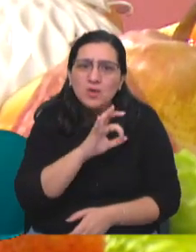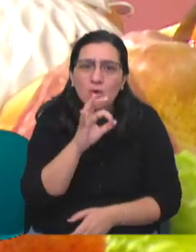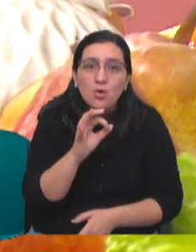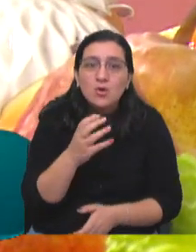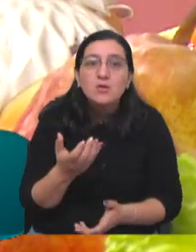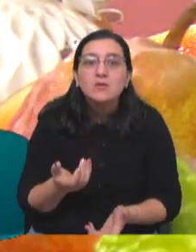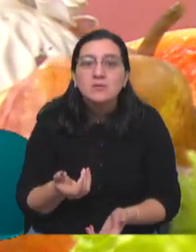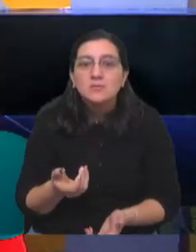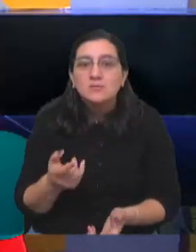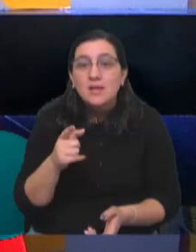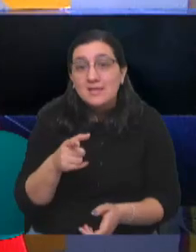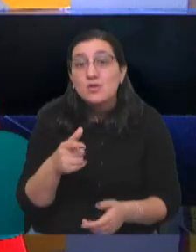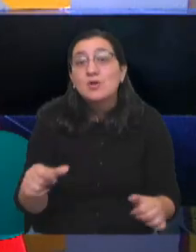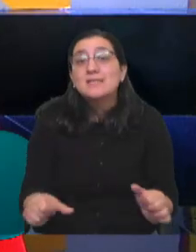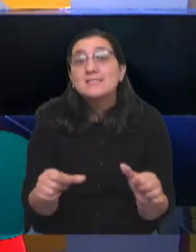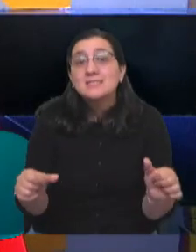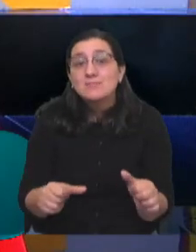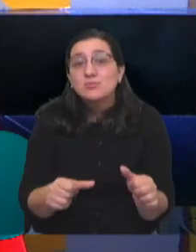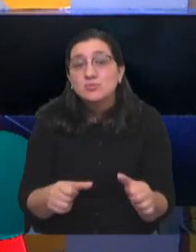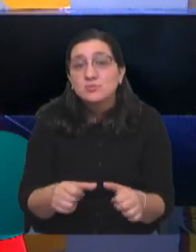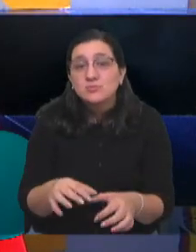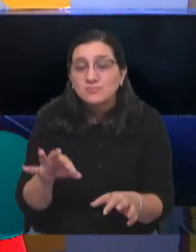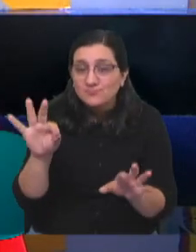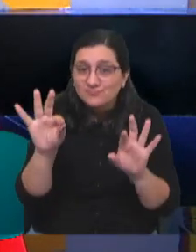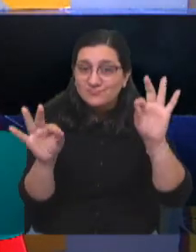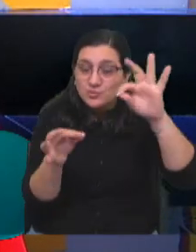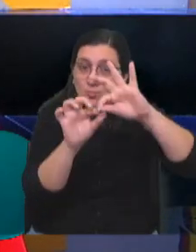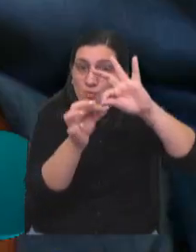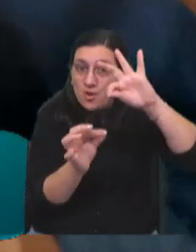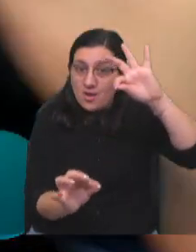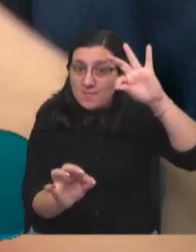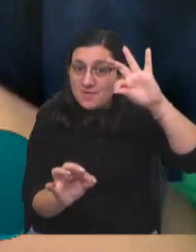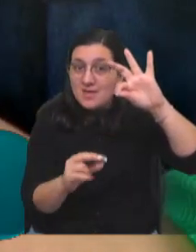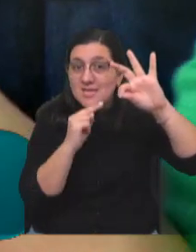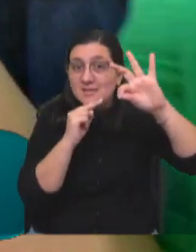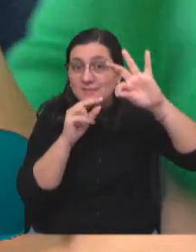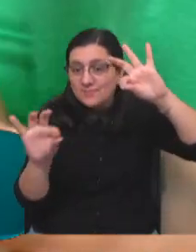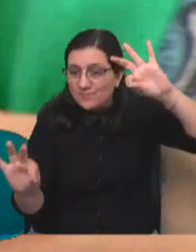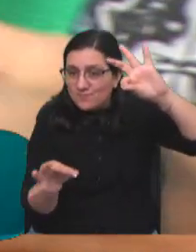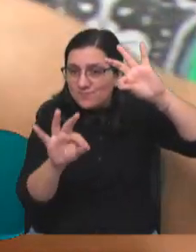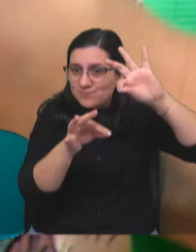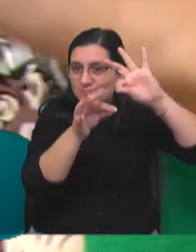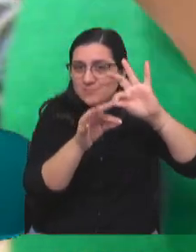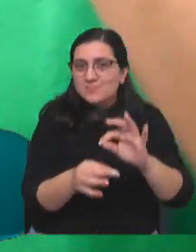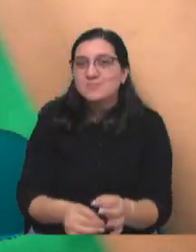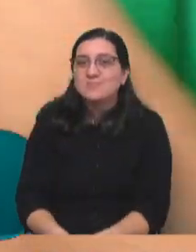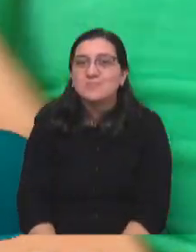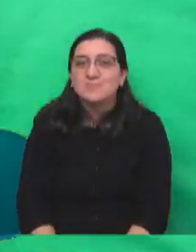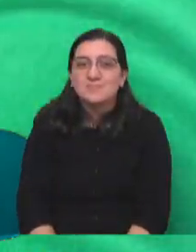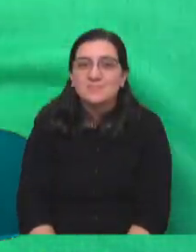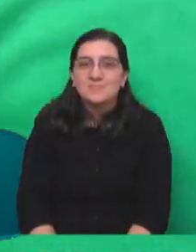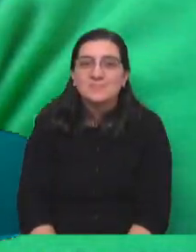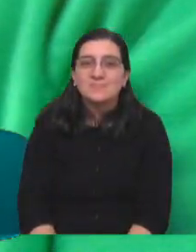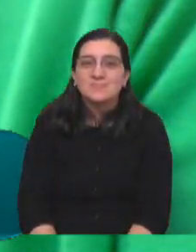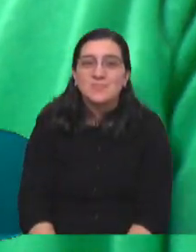sostienen? Entonces, acá lo que hicimos es, agarramos un alambre forrado... Un collar de cherries me quiero hacer. Ojo que están